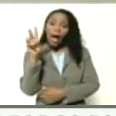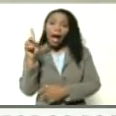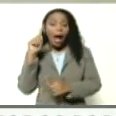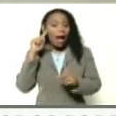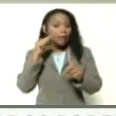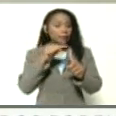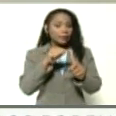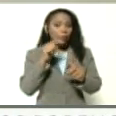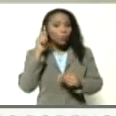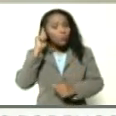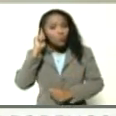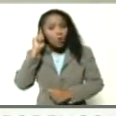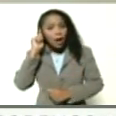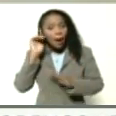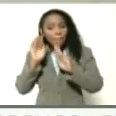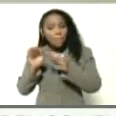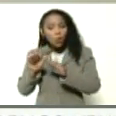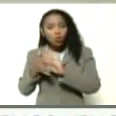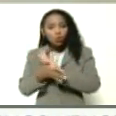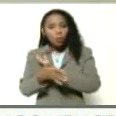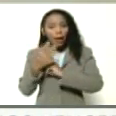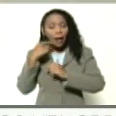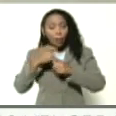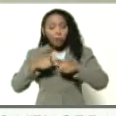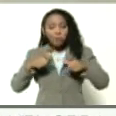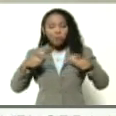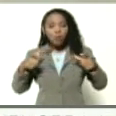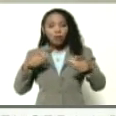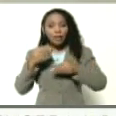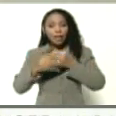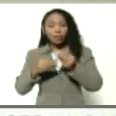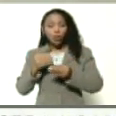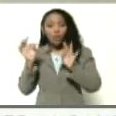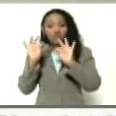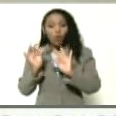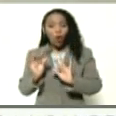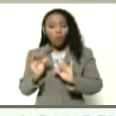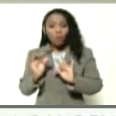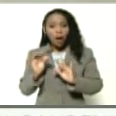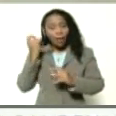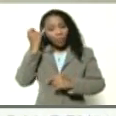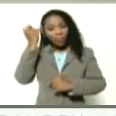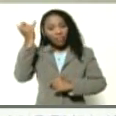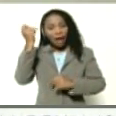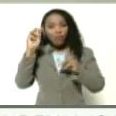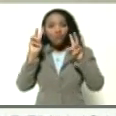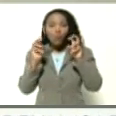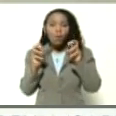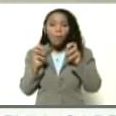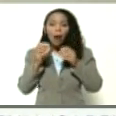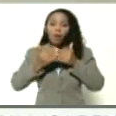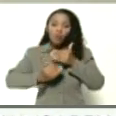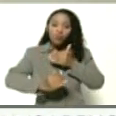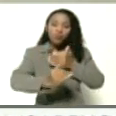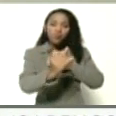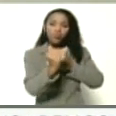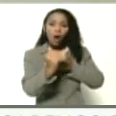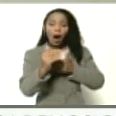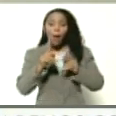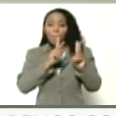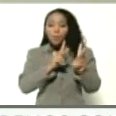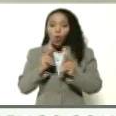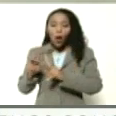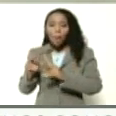mujer se refleja en el incremento de mecanismos innovadores para avanzar decididamente en los programas